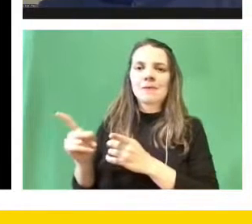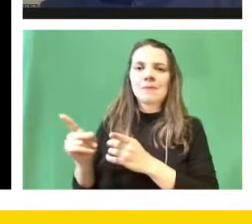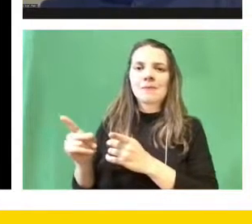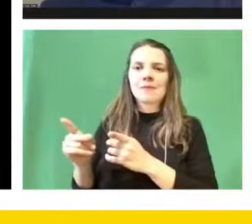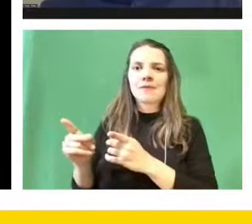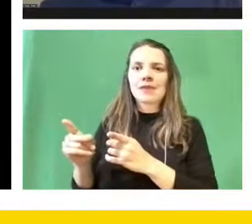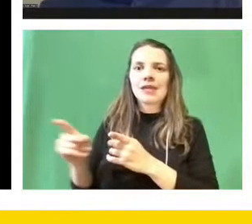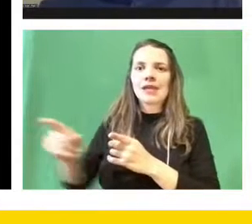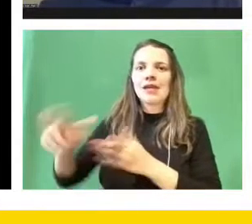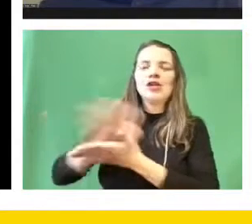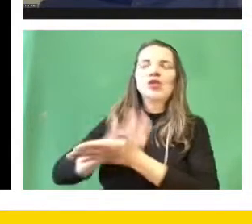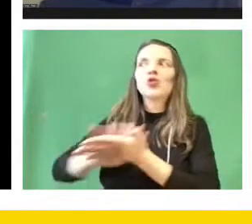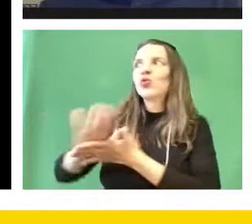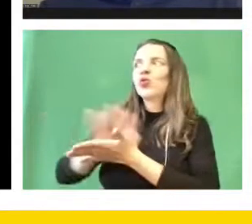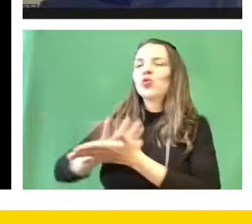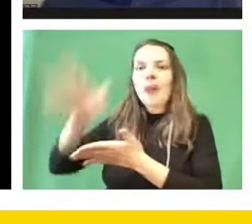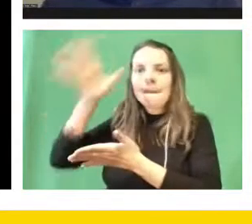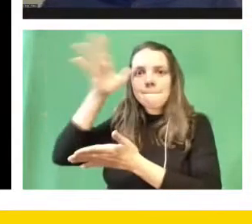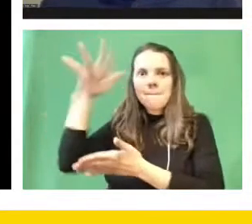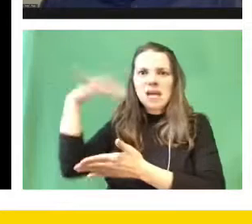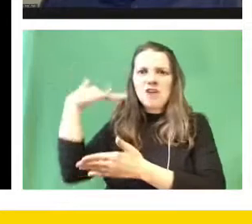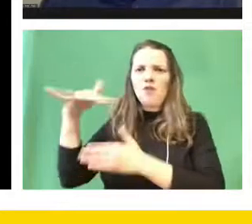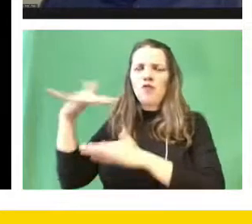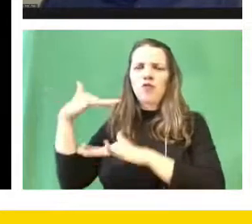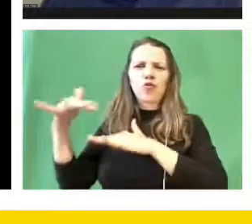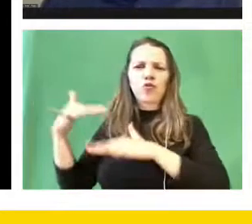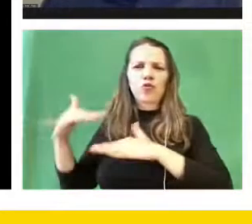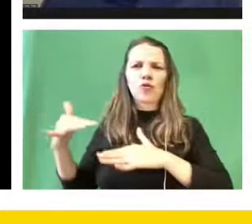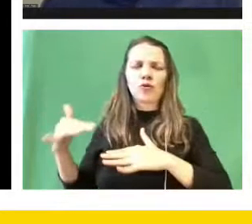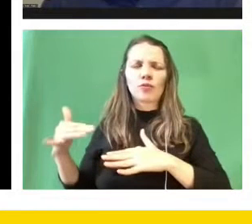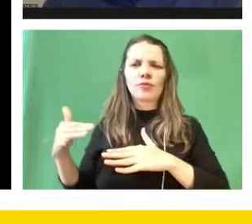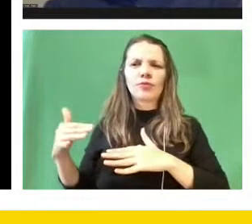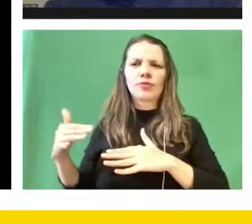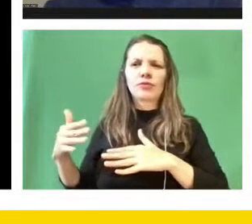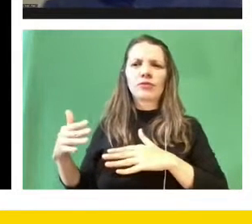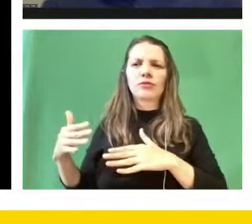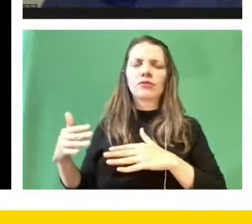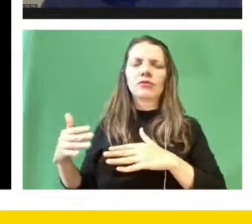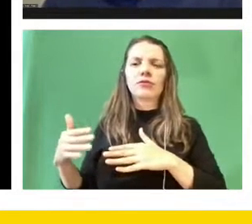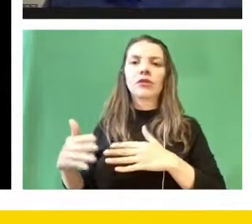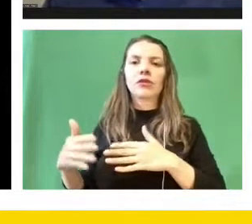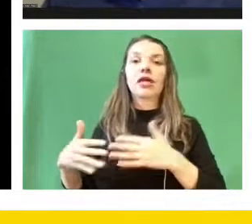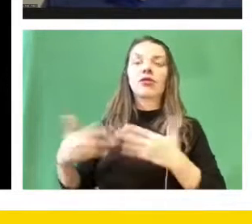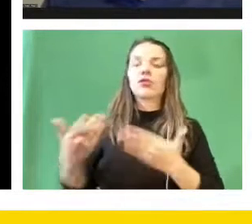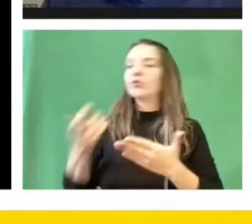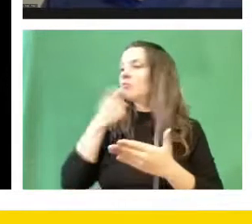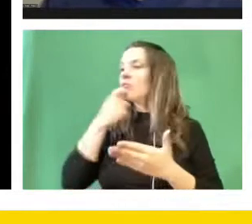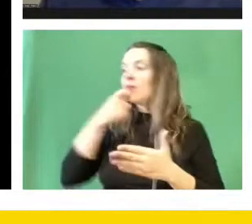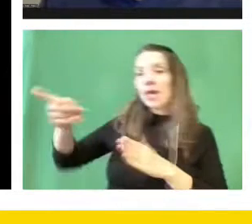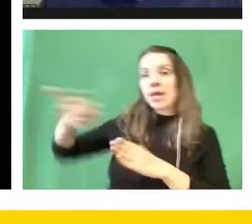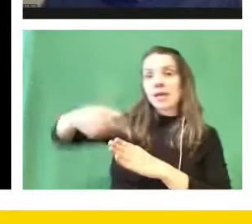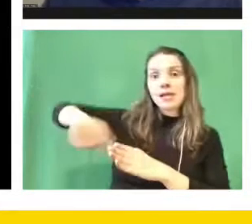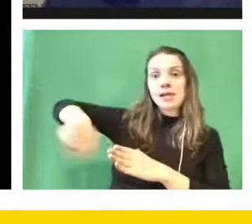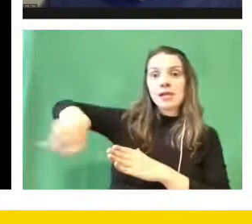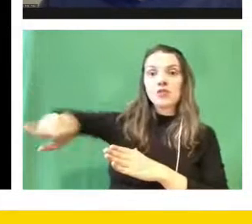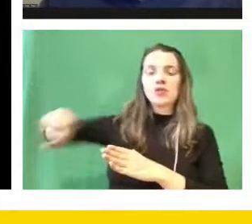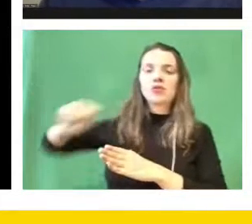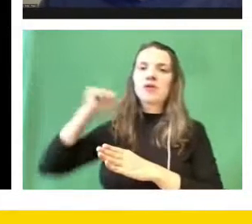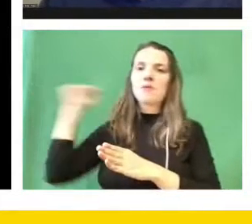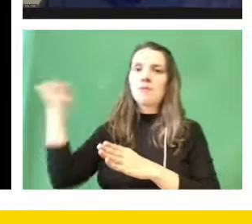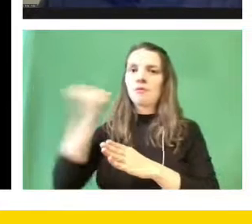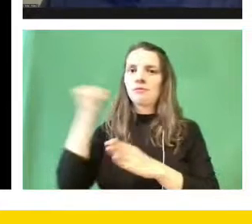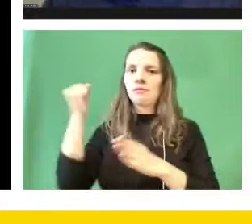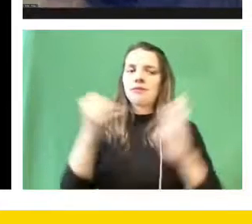exactamente lo que, en el fondo, como atributo de un servicio, un edificio, debe cumplir para efectos de que las personas puedan